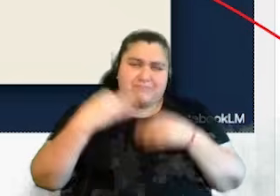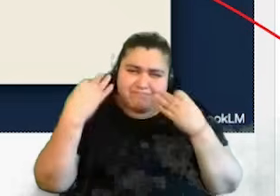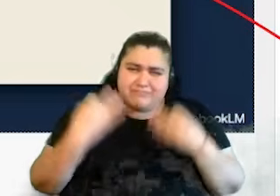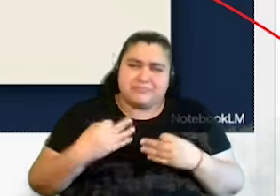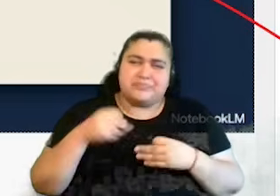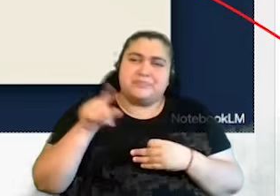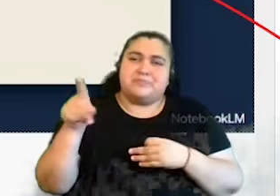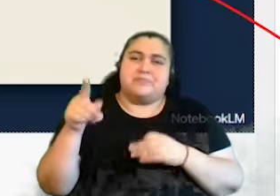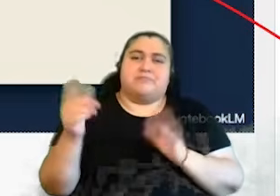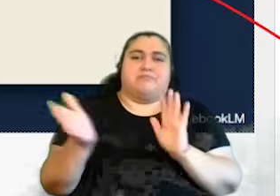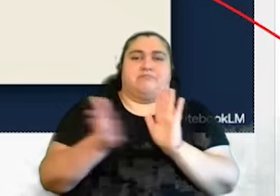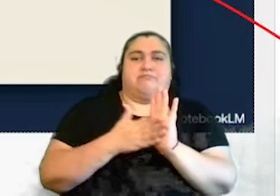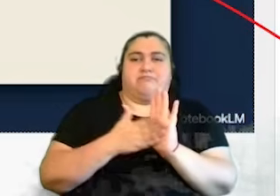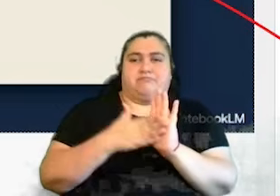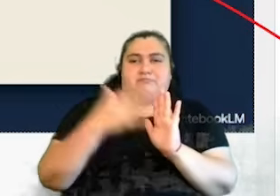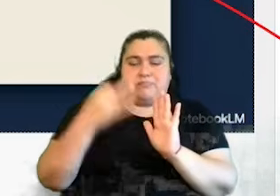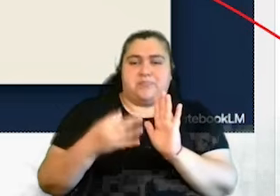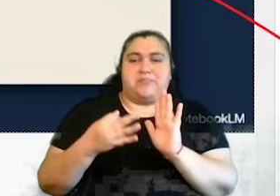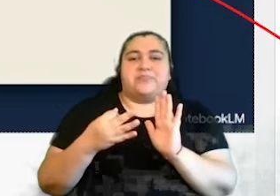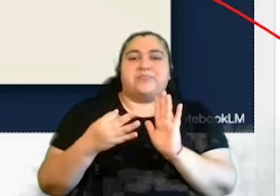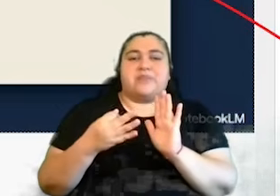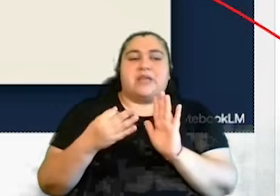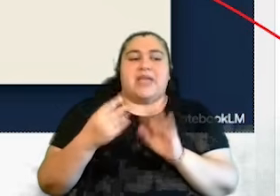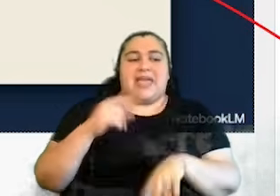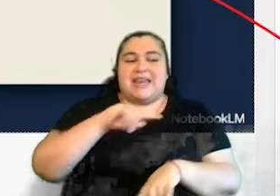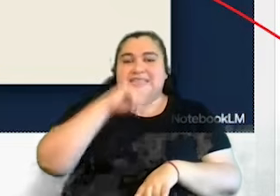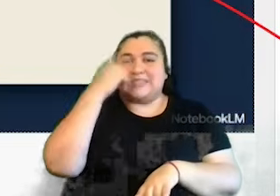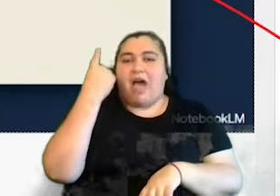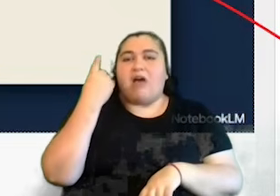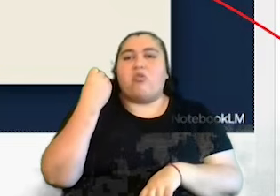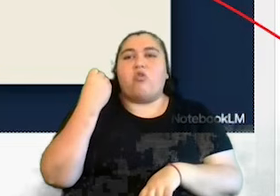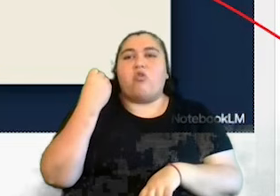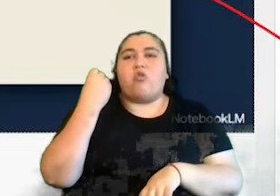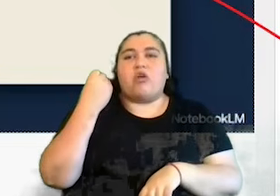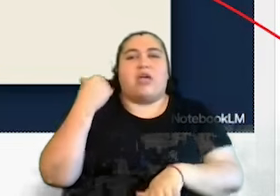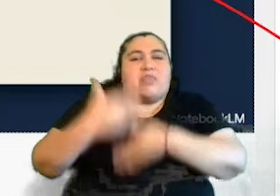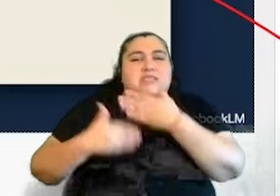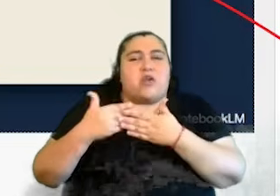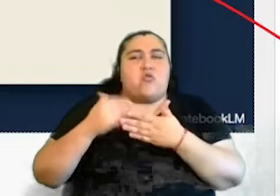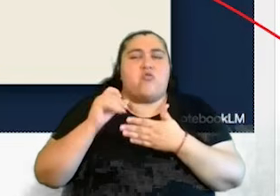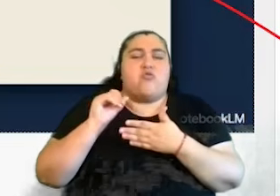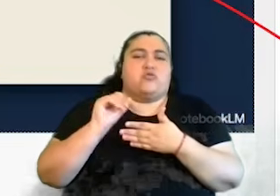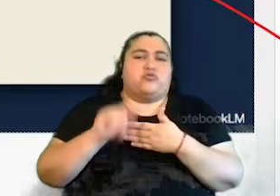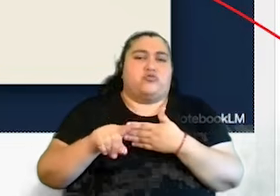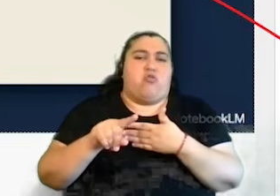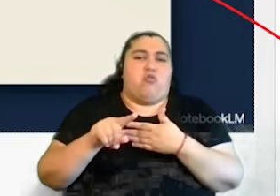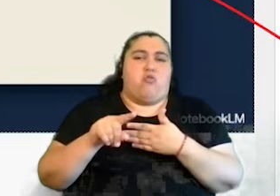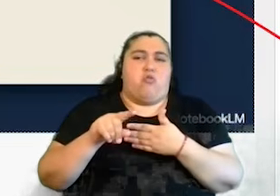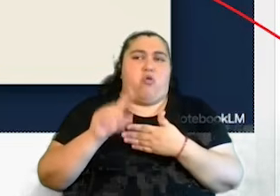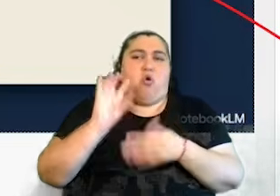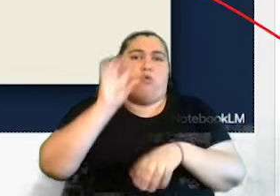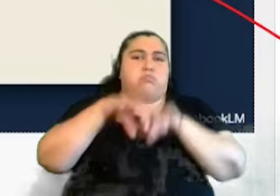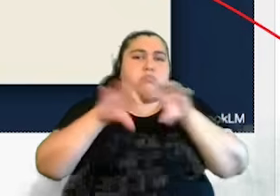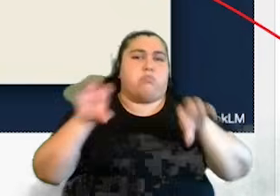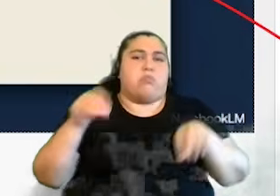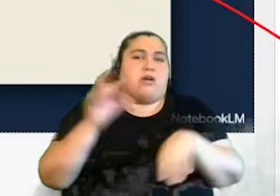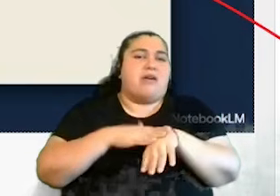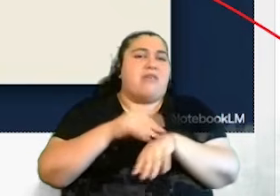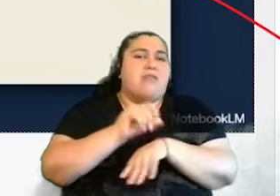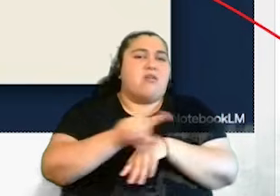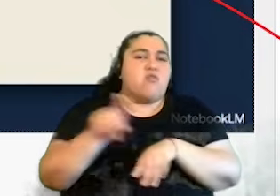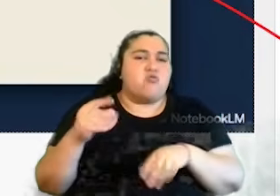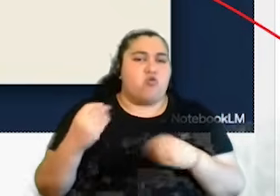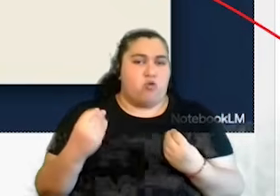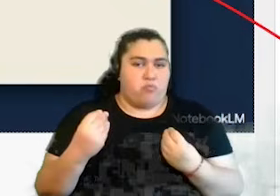amerite que el Estado ponga en desarrollo todos los organismos estatales. Entonces, ante esas